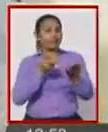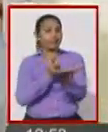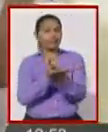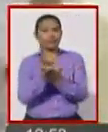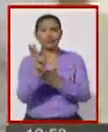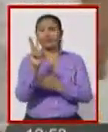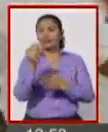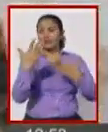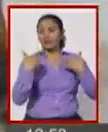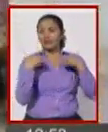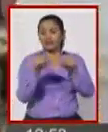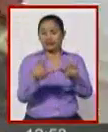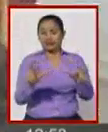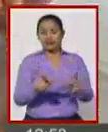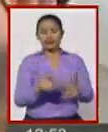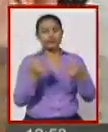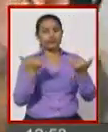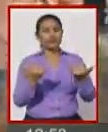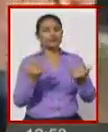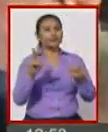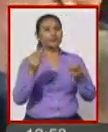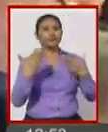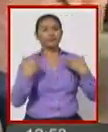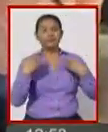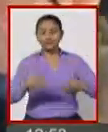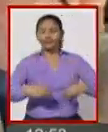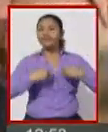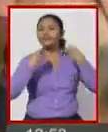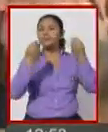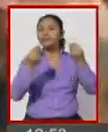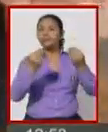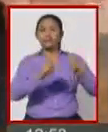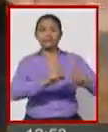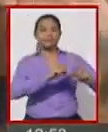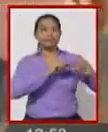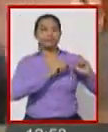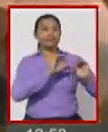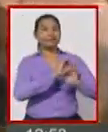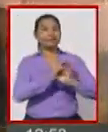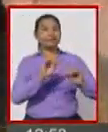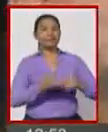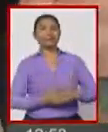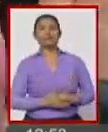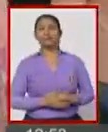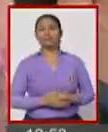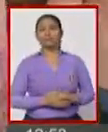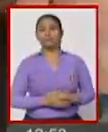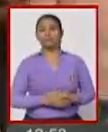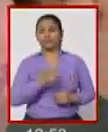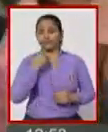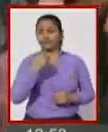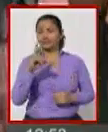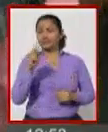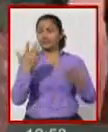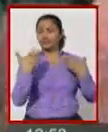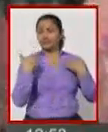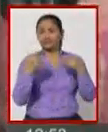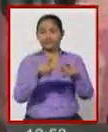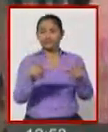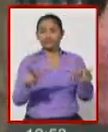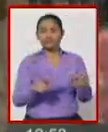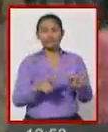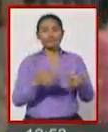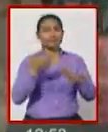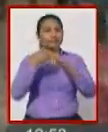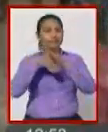verdades, no tenemos un espacio. Como ahora no me dan mi credencial actual que ellos están dando. Dice que ya no tengo un lugar,